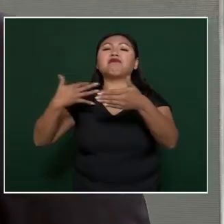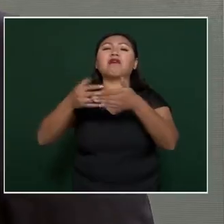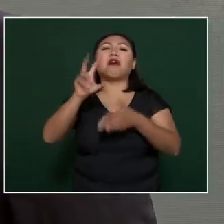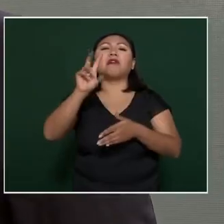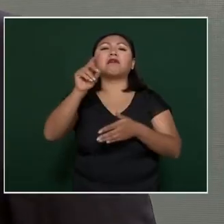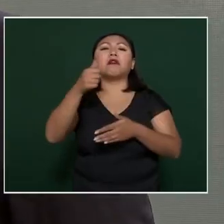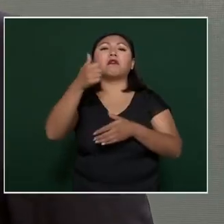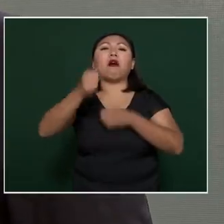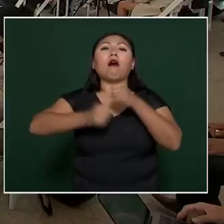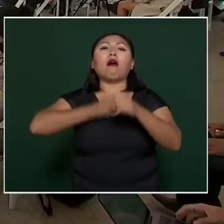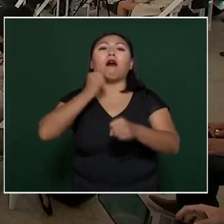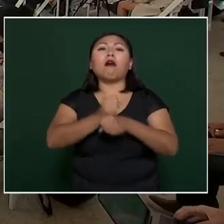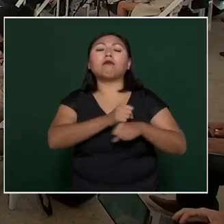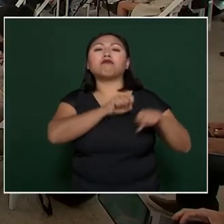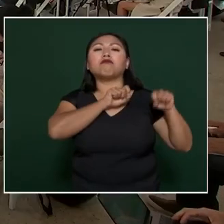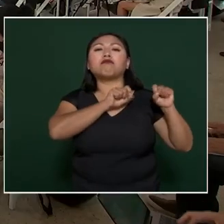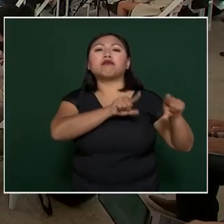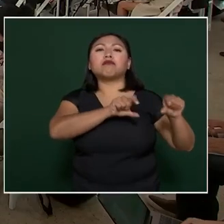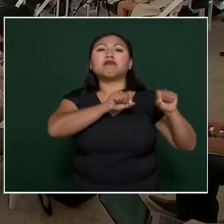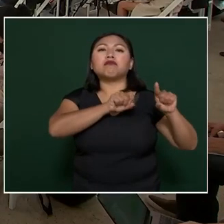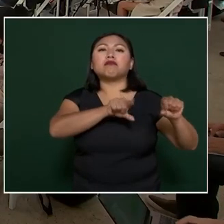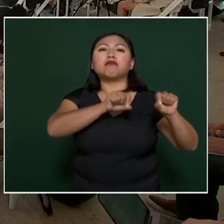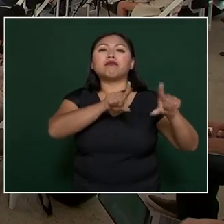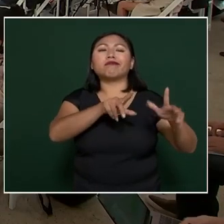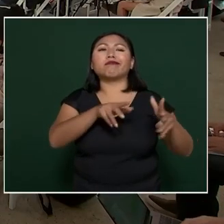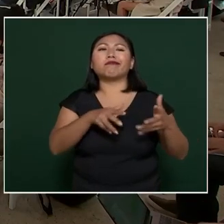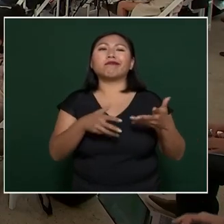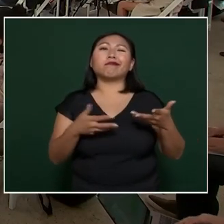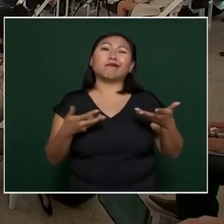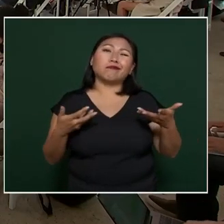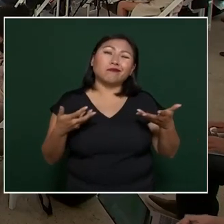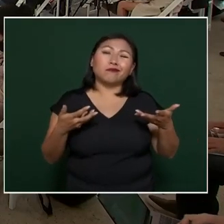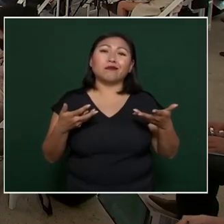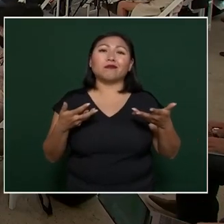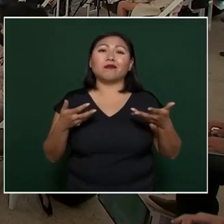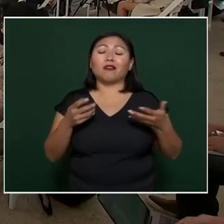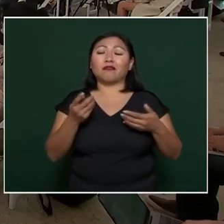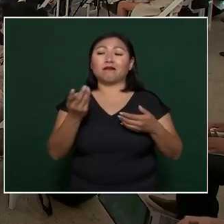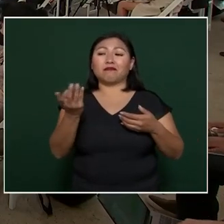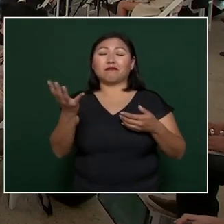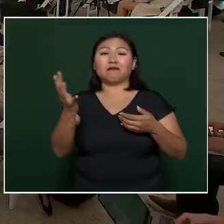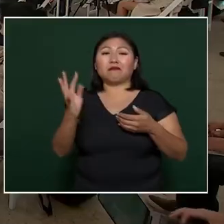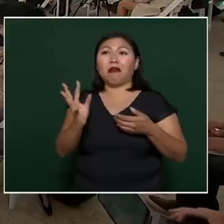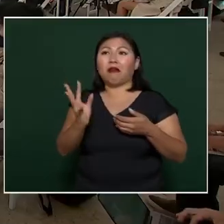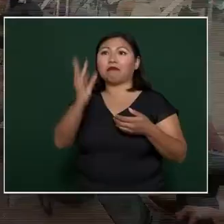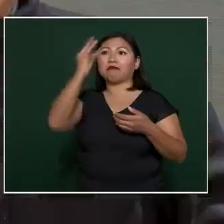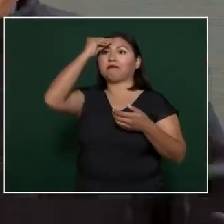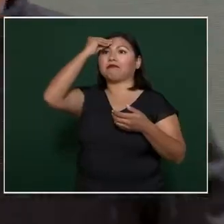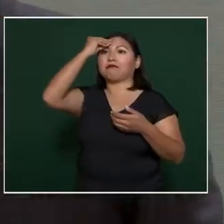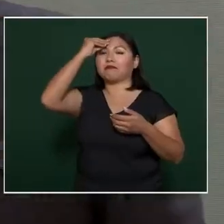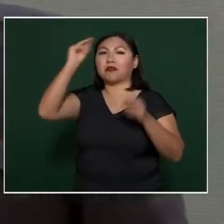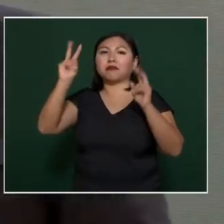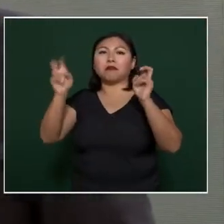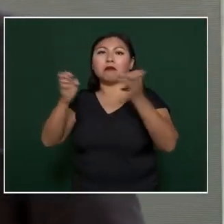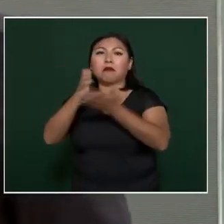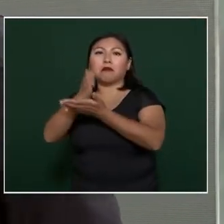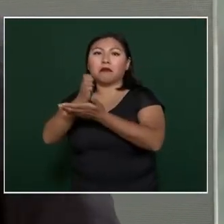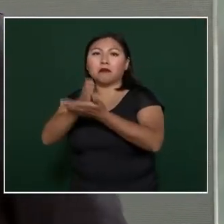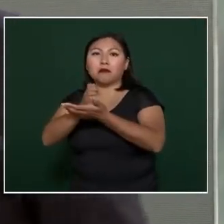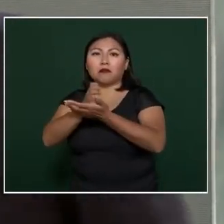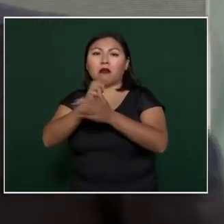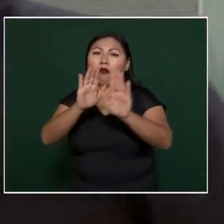años no es aquella escuela de economía cuando era directora la maestra